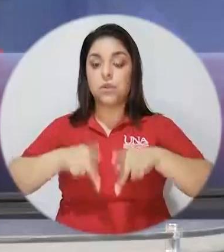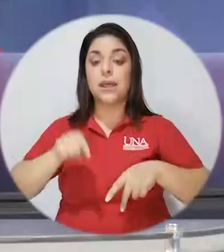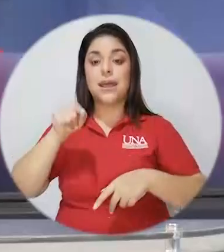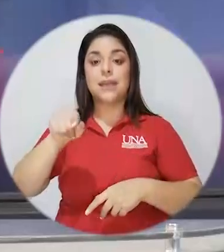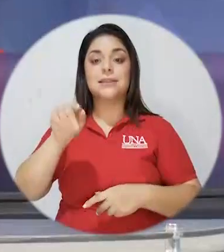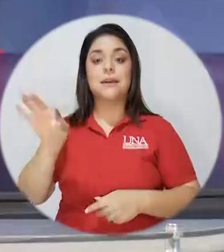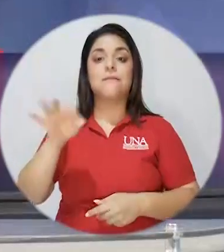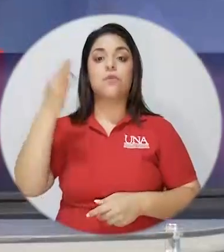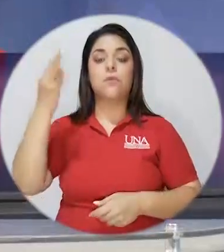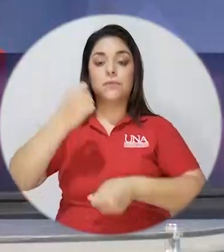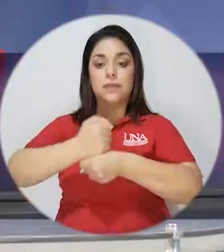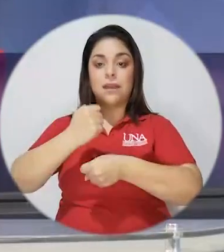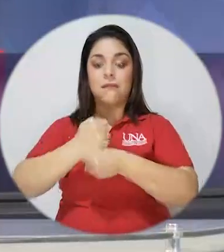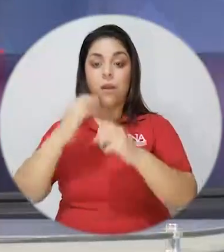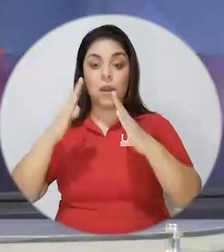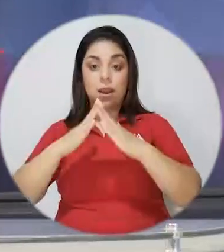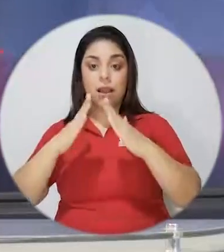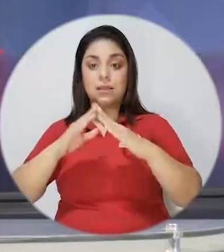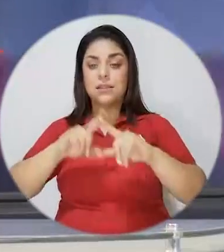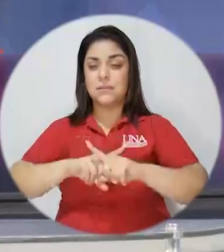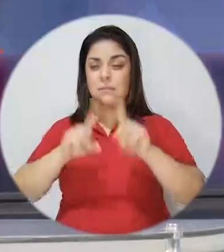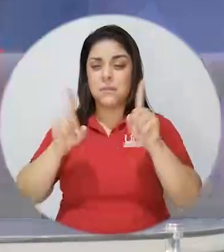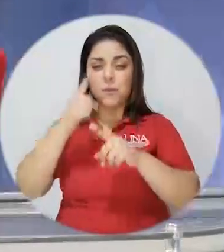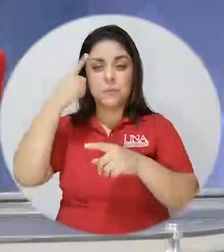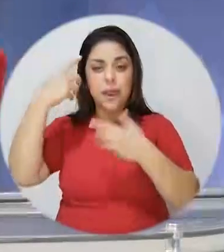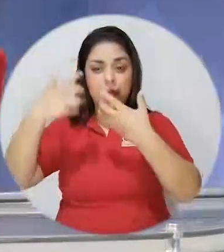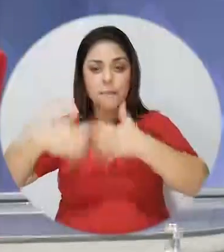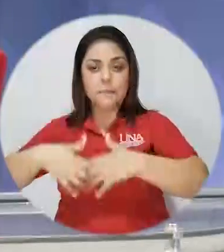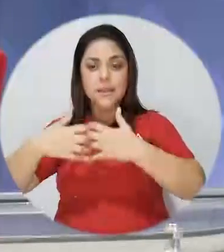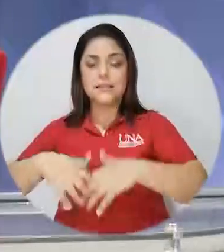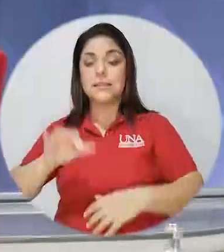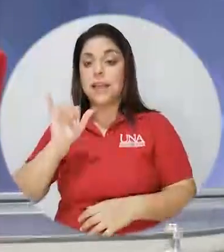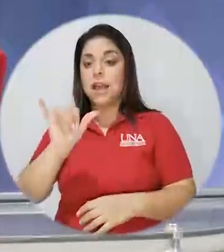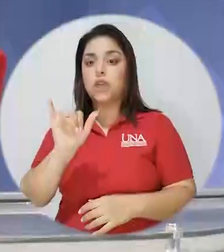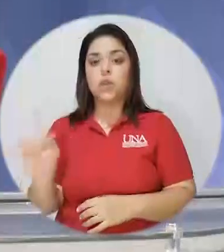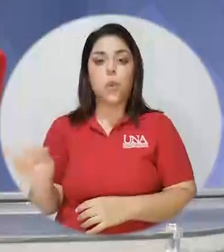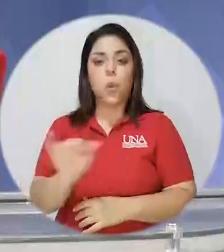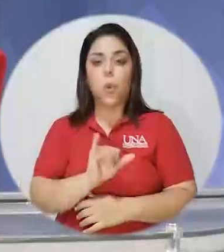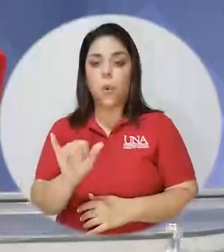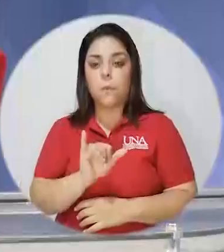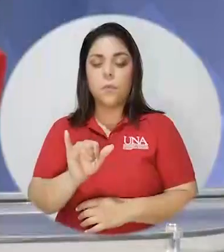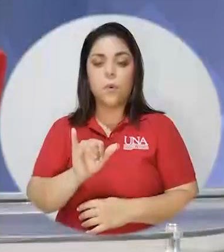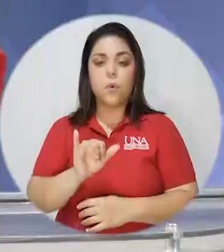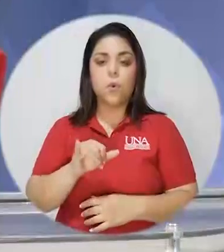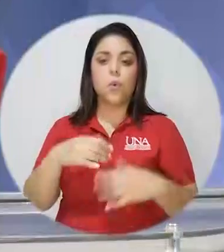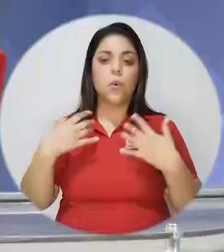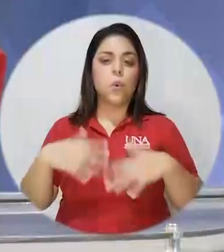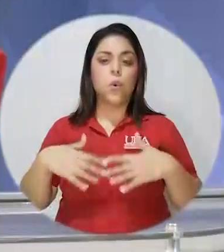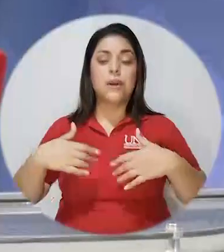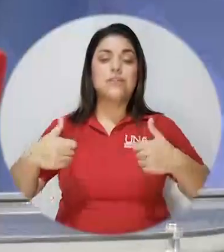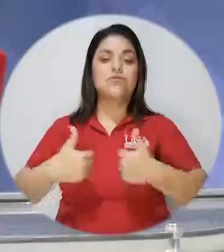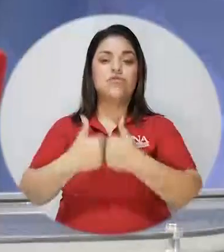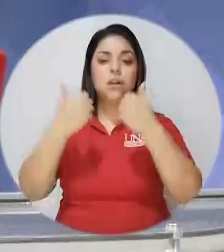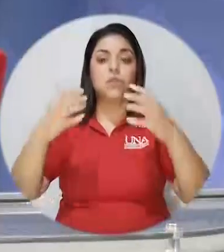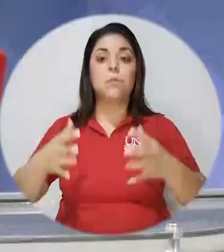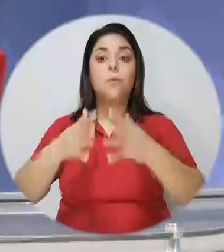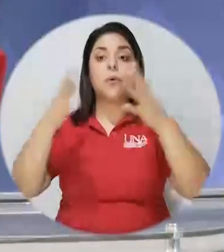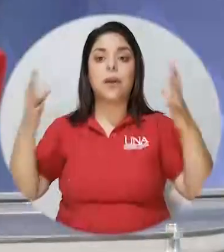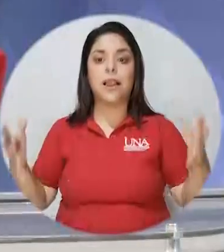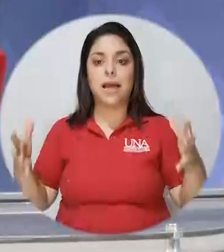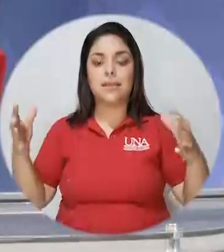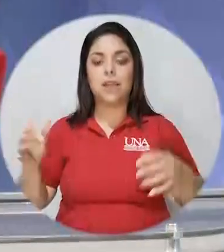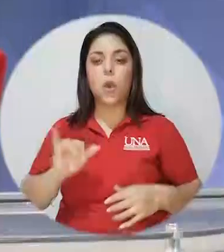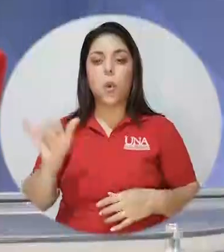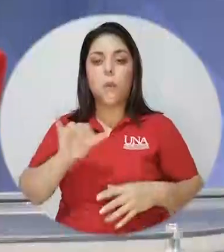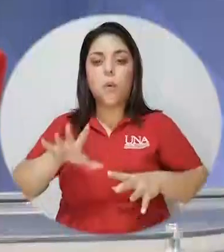esta modalidad de teletrabajo, pero para las empresas debe haber sido todo un reto muy grande, ¿verdad?